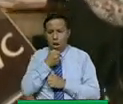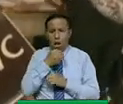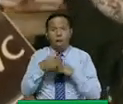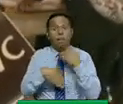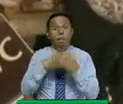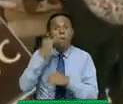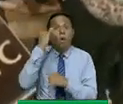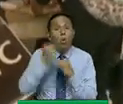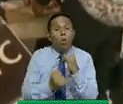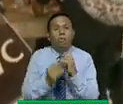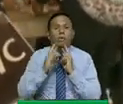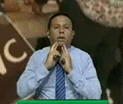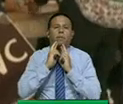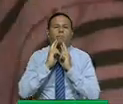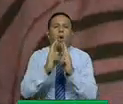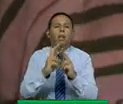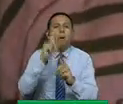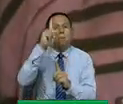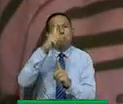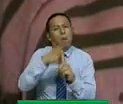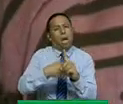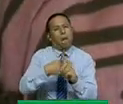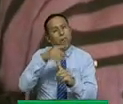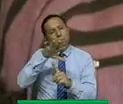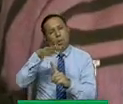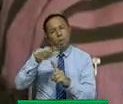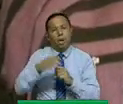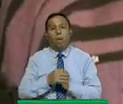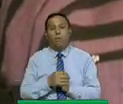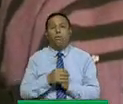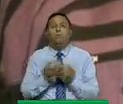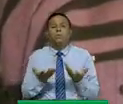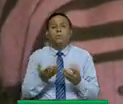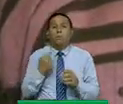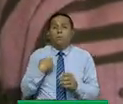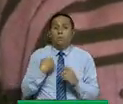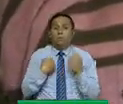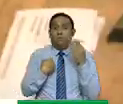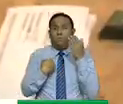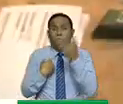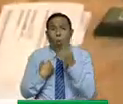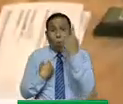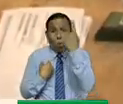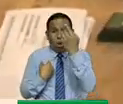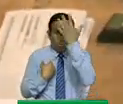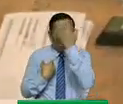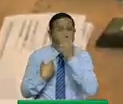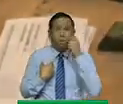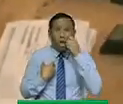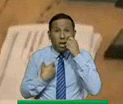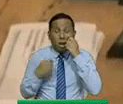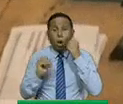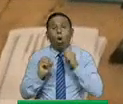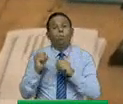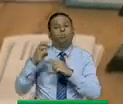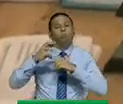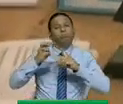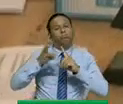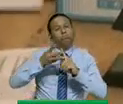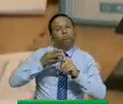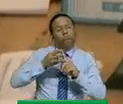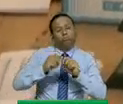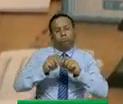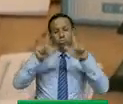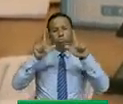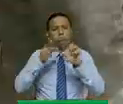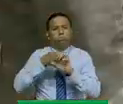esperamos en un mes. La postulación solo se puede hacer una vez, sea física o virtual. Caso contrario, el sistema anulará el